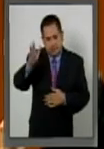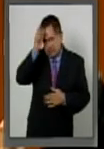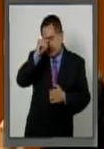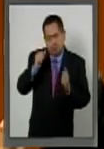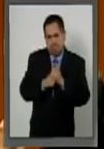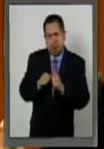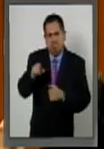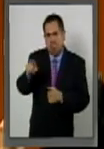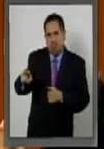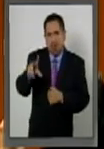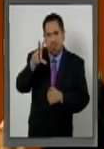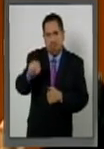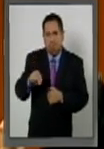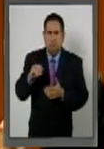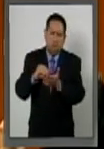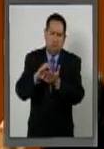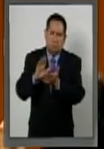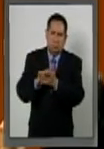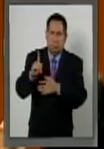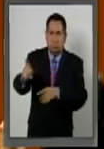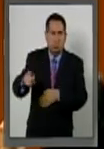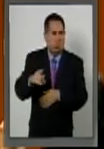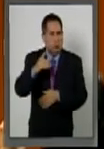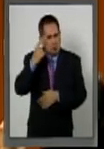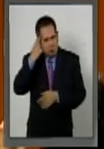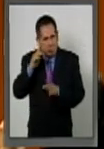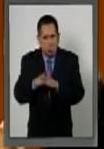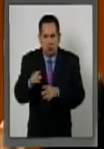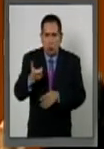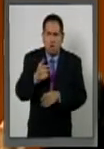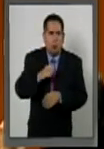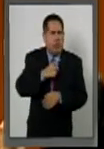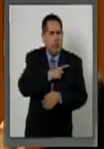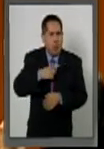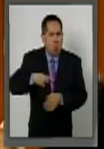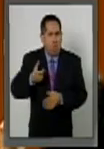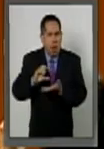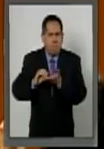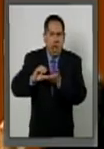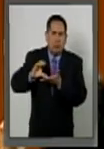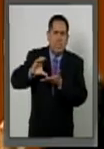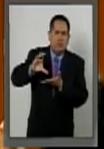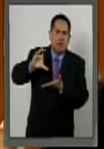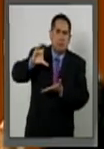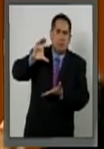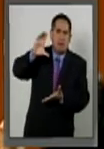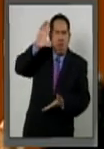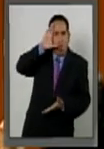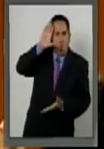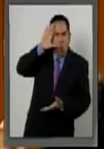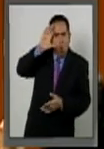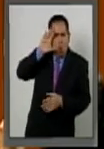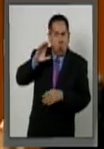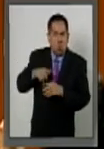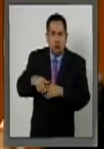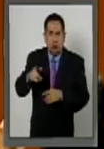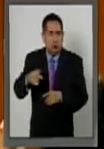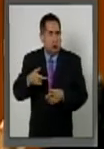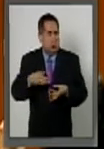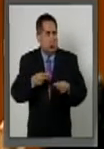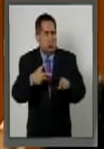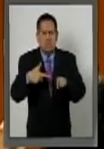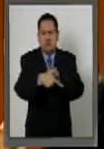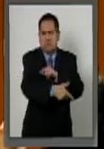modelo marcado por el crecimiento de la deuda, el recorte a la inversión pública y